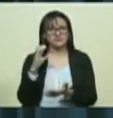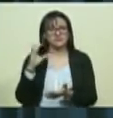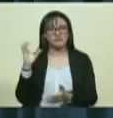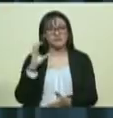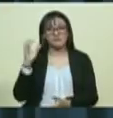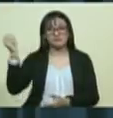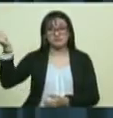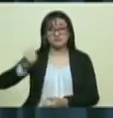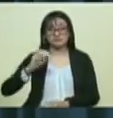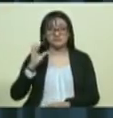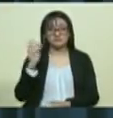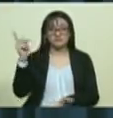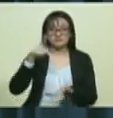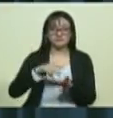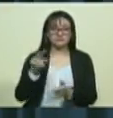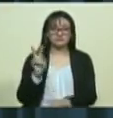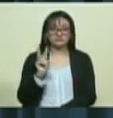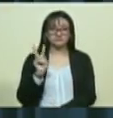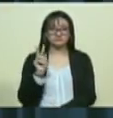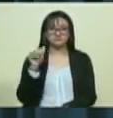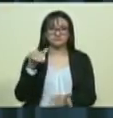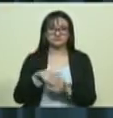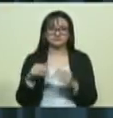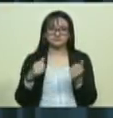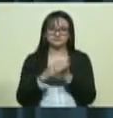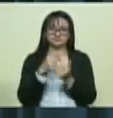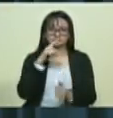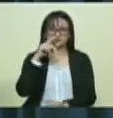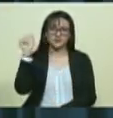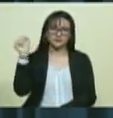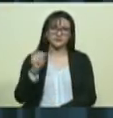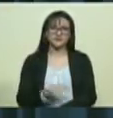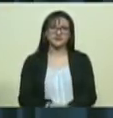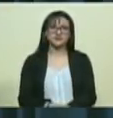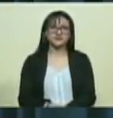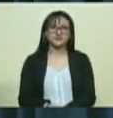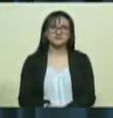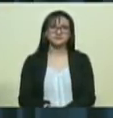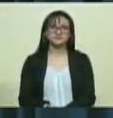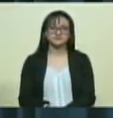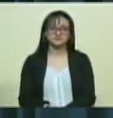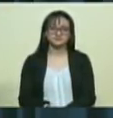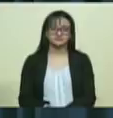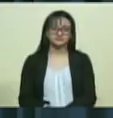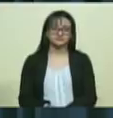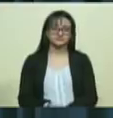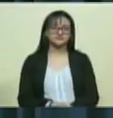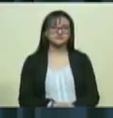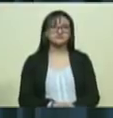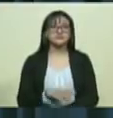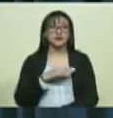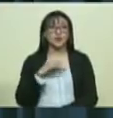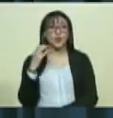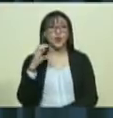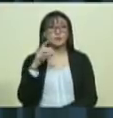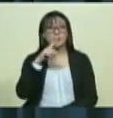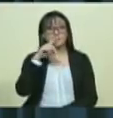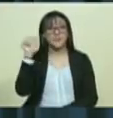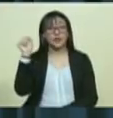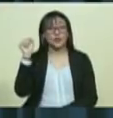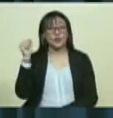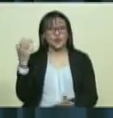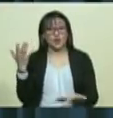colombia hasta venezuela para que votaran por maduro o sea que está reconociendo que en colombia maduro tiene una altísima